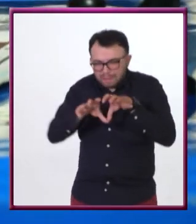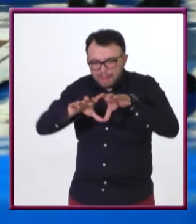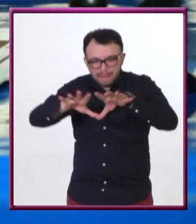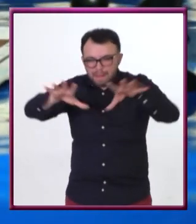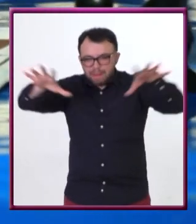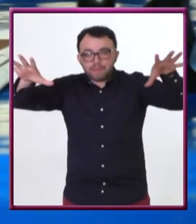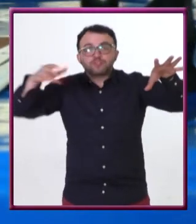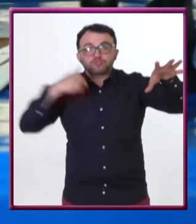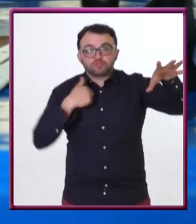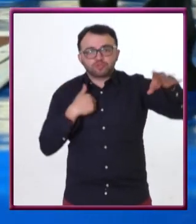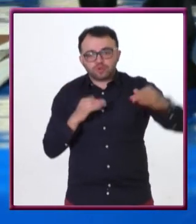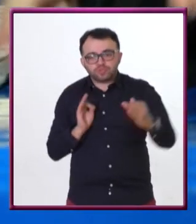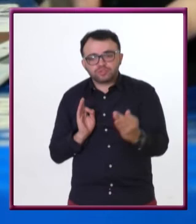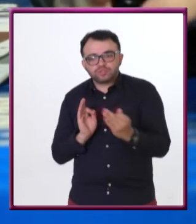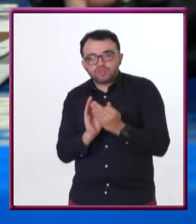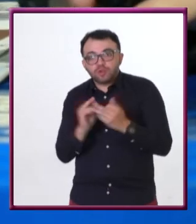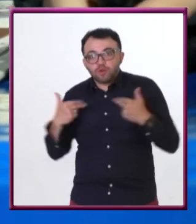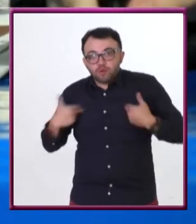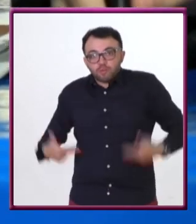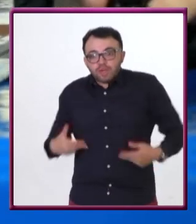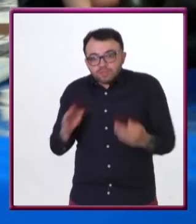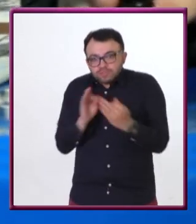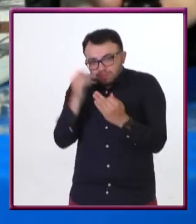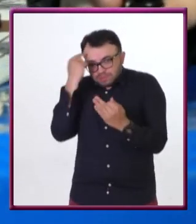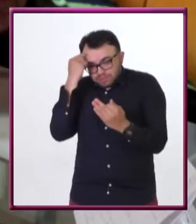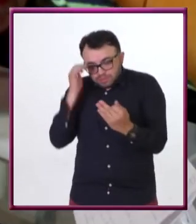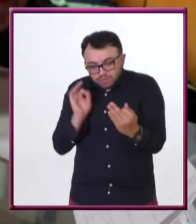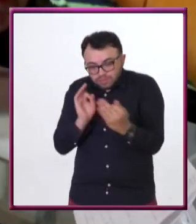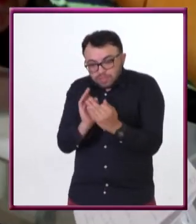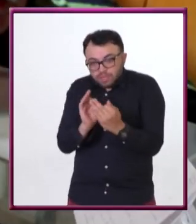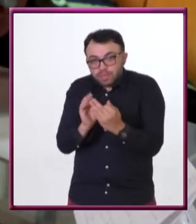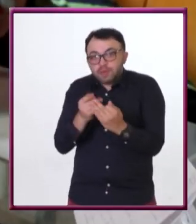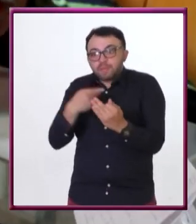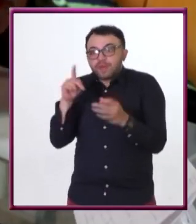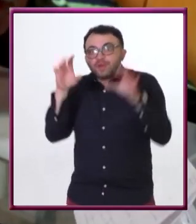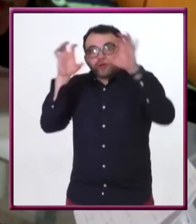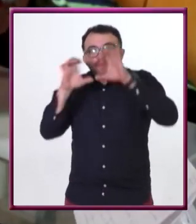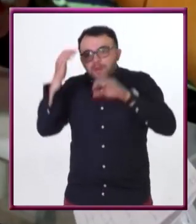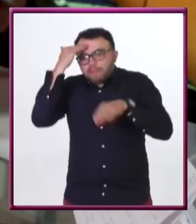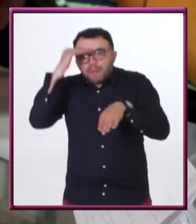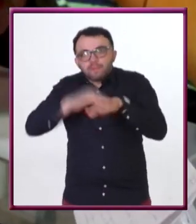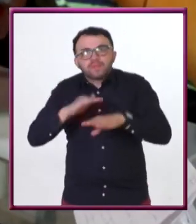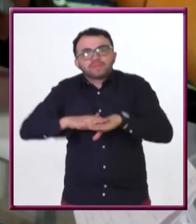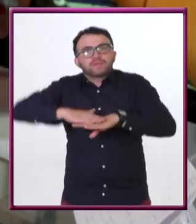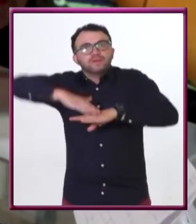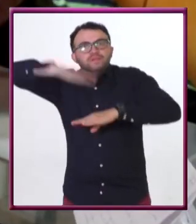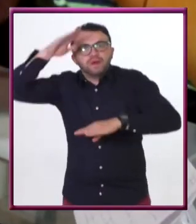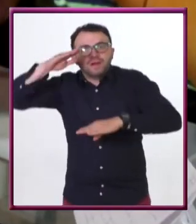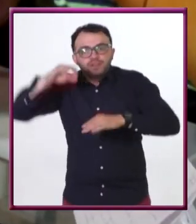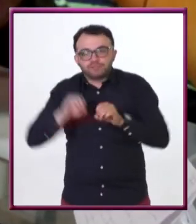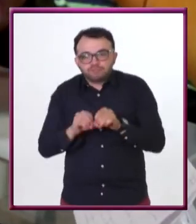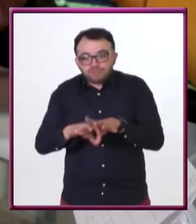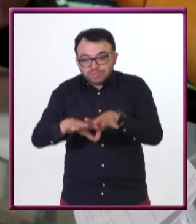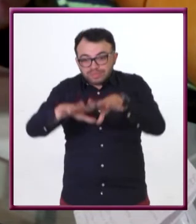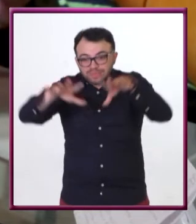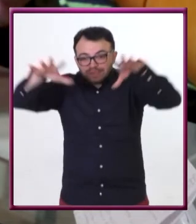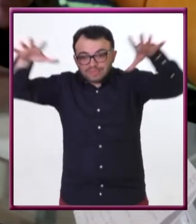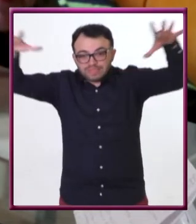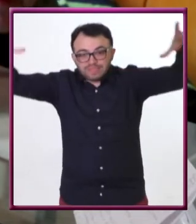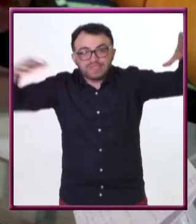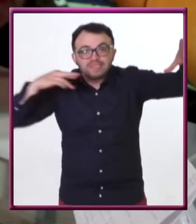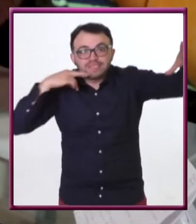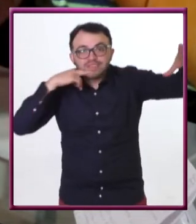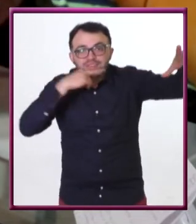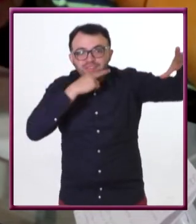llega, pues puede jugar mejor. Desde luego que tiene una limitación en memoria y como el crecimiento del árbol se crece muy muy rápido